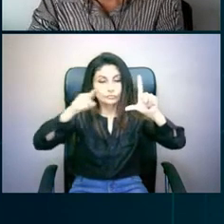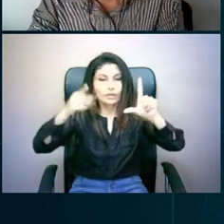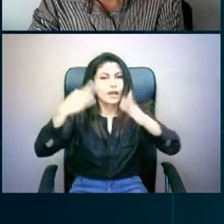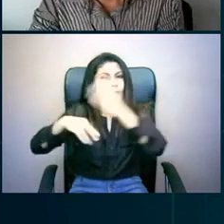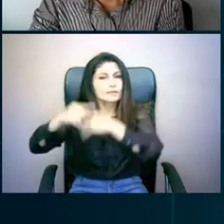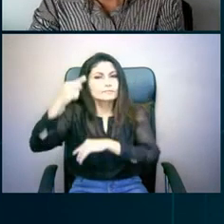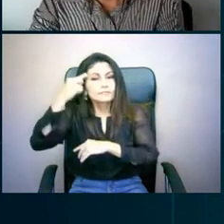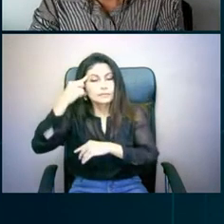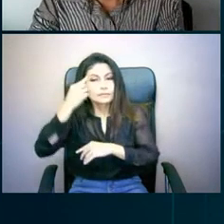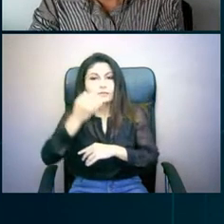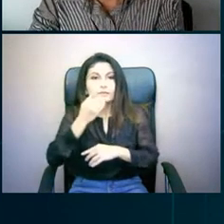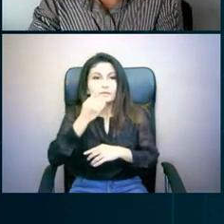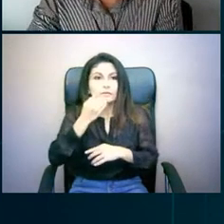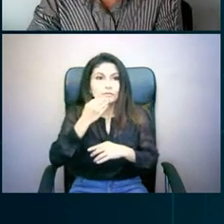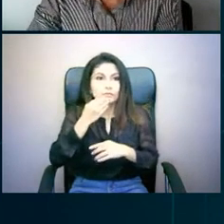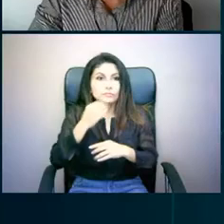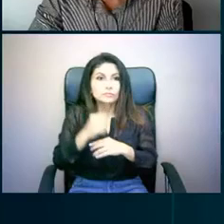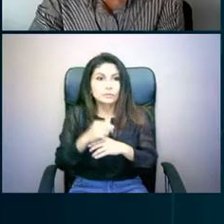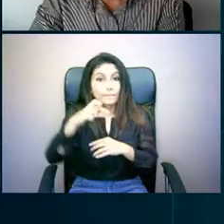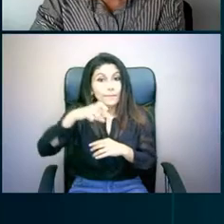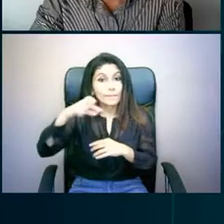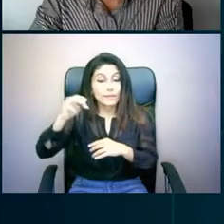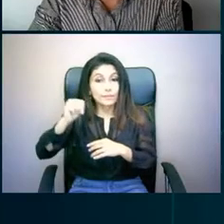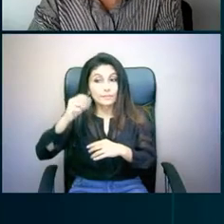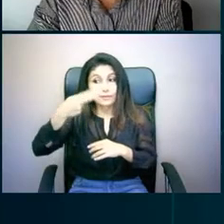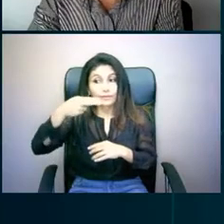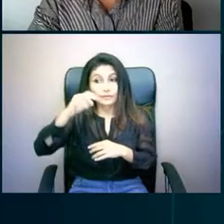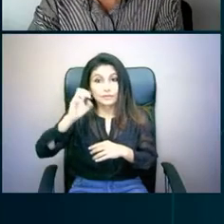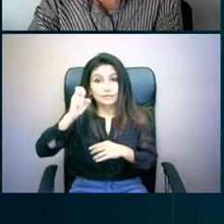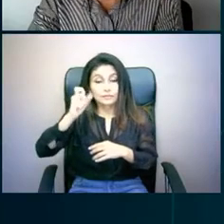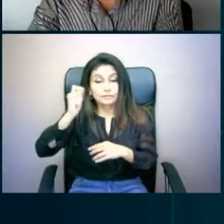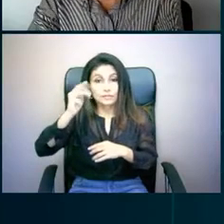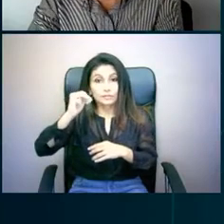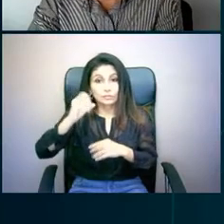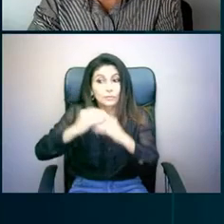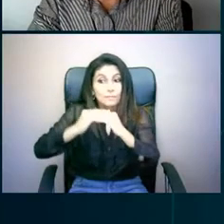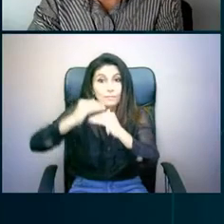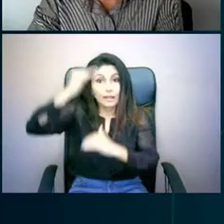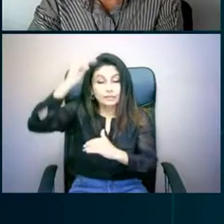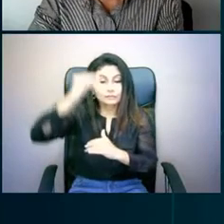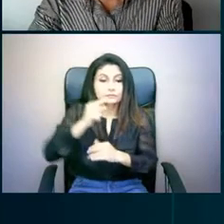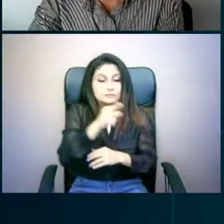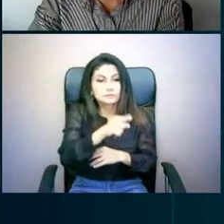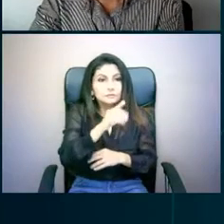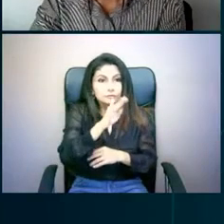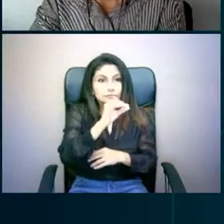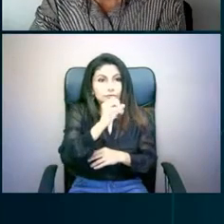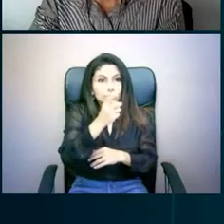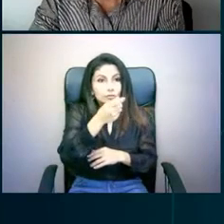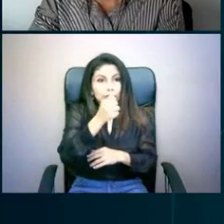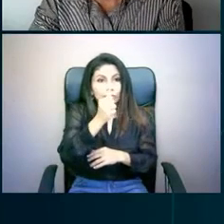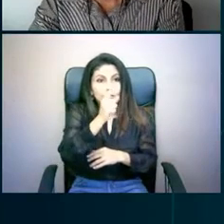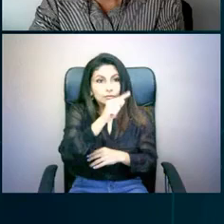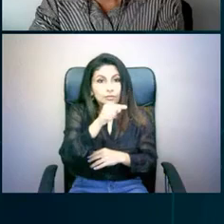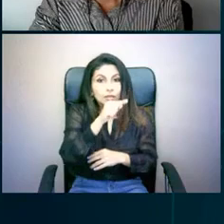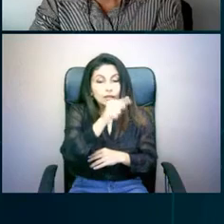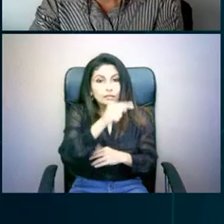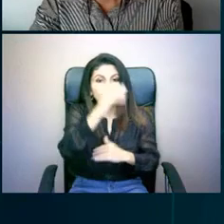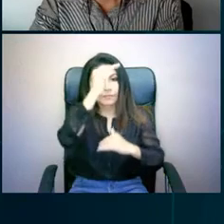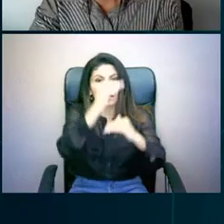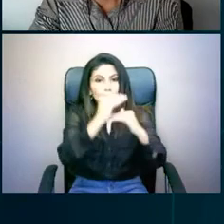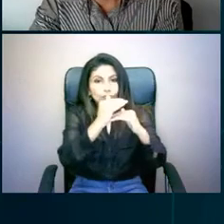al aumentar la concentración de hexano, el biodiesel, el biogás, nos va a